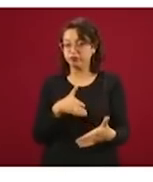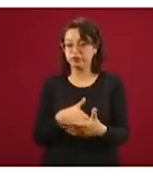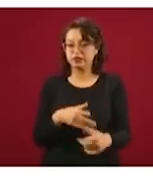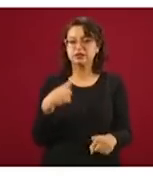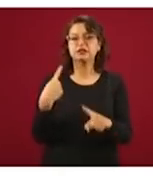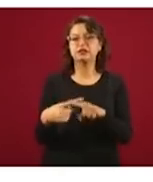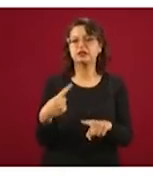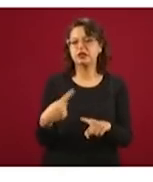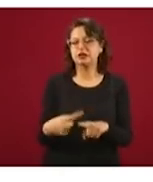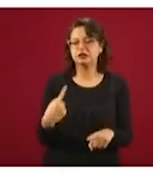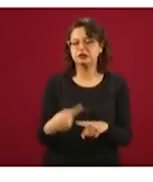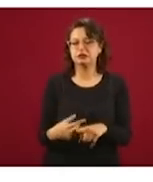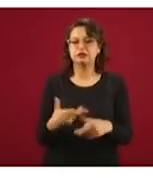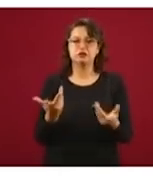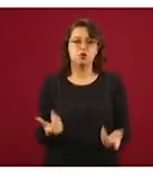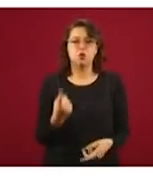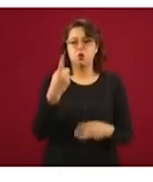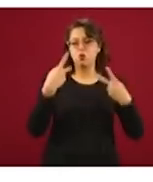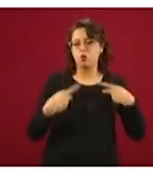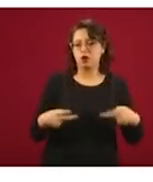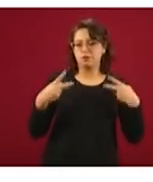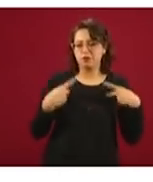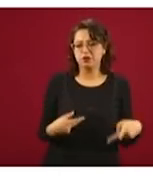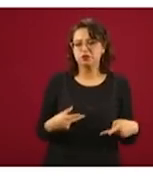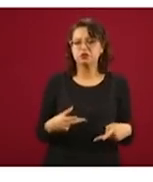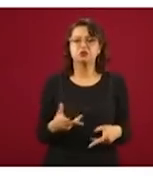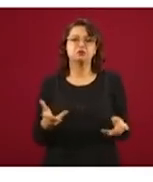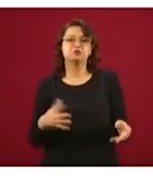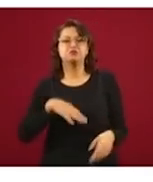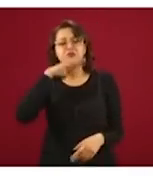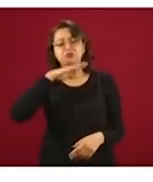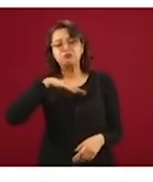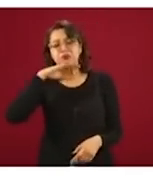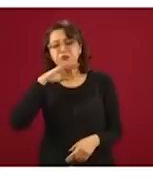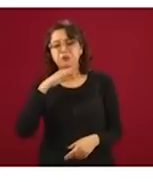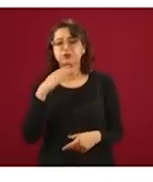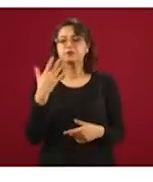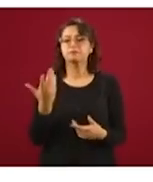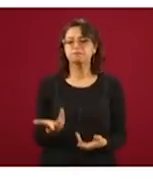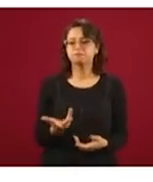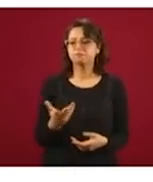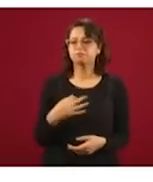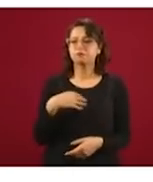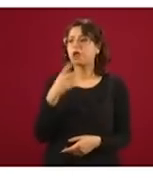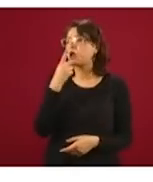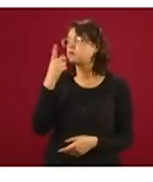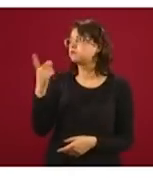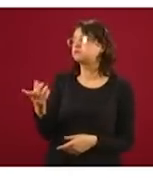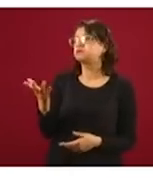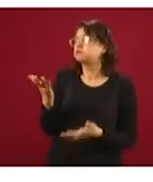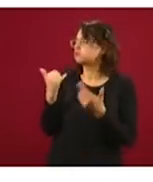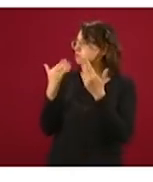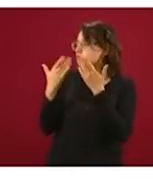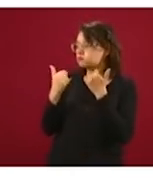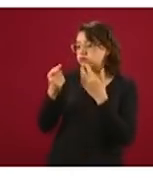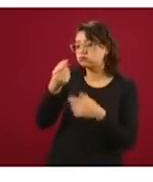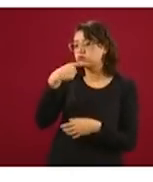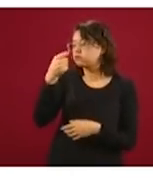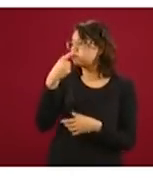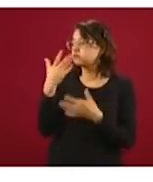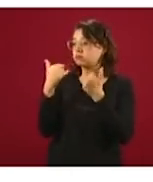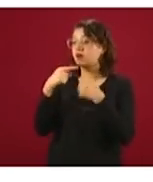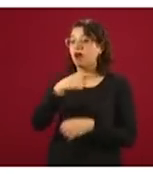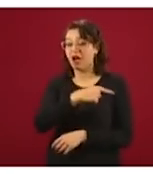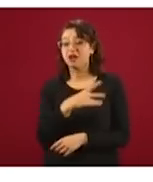es simplemente una persona que está actuando con negligencia y está diciendo no hay medicamento y no lo quiere